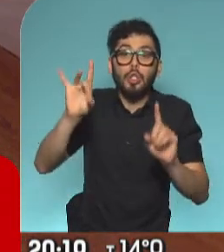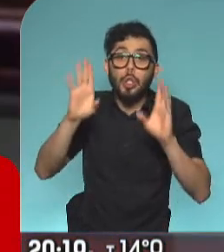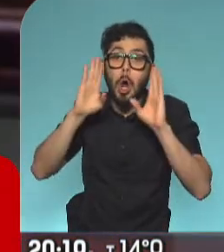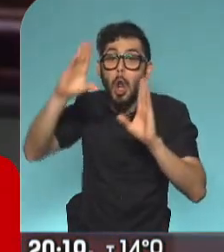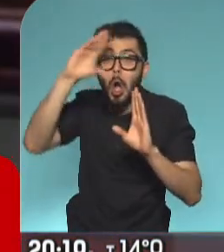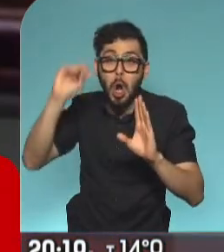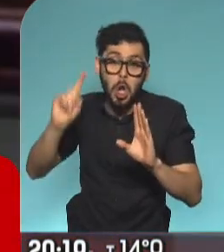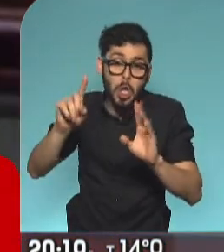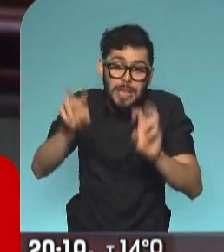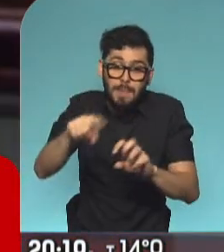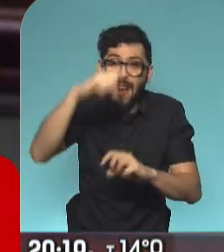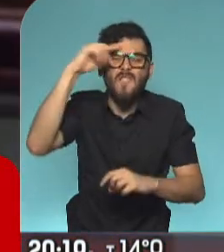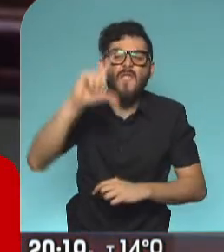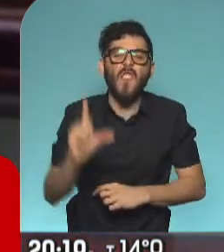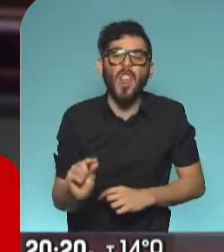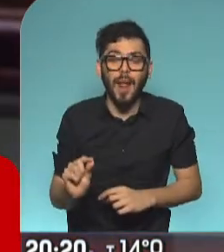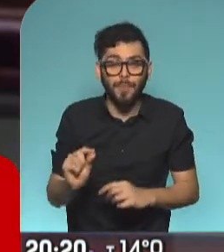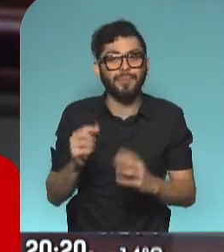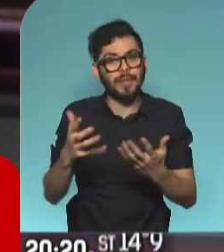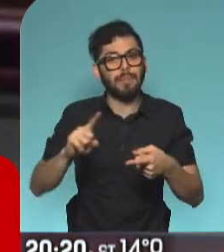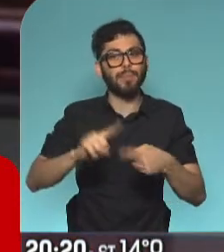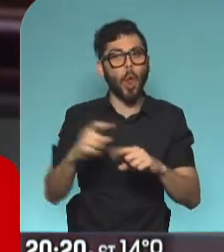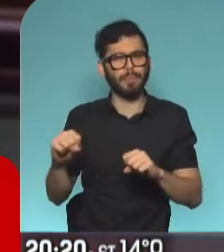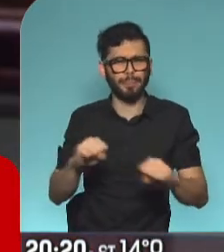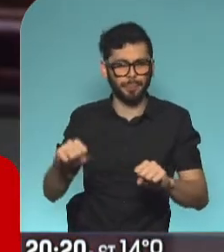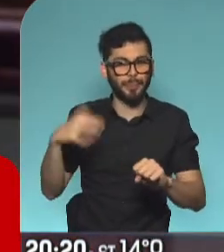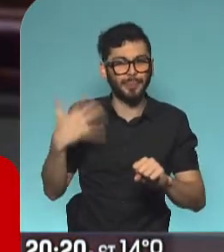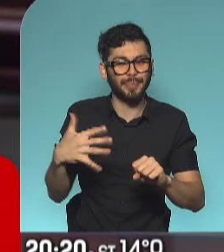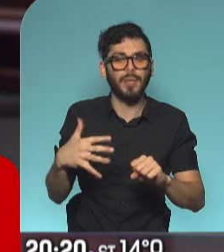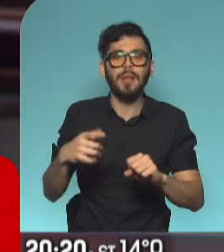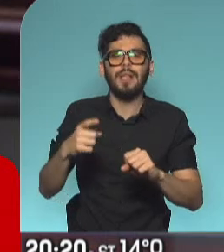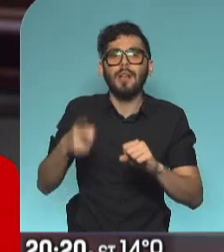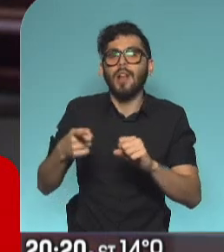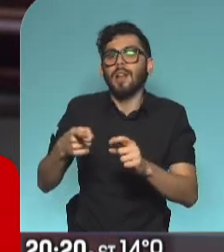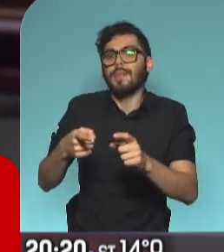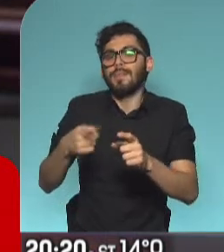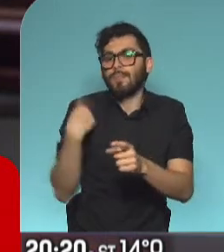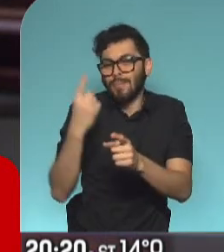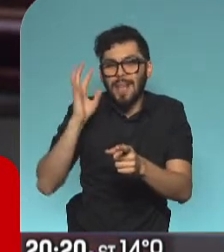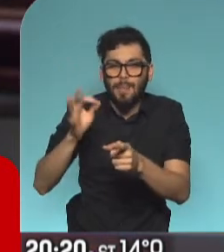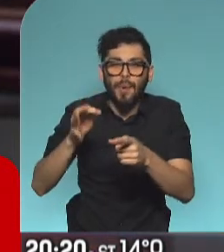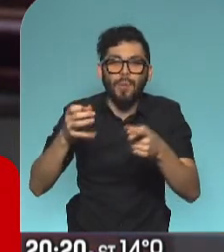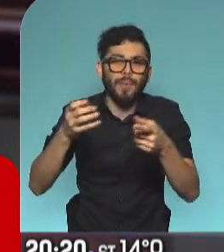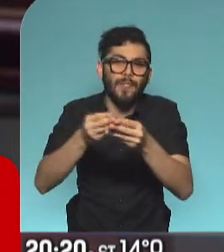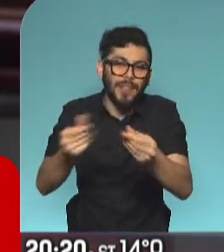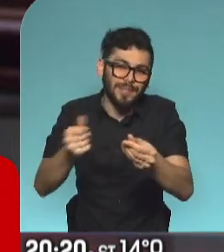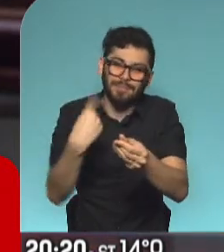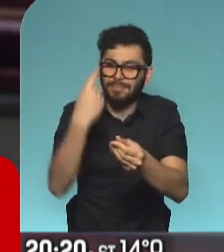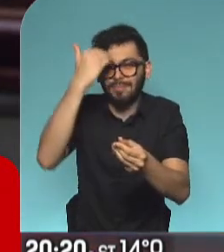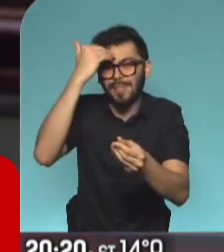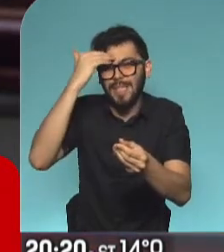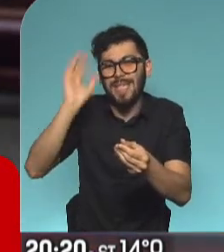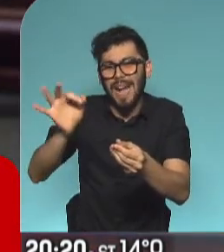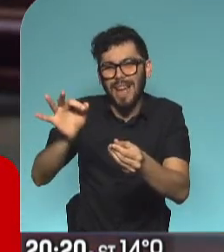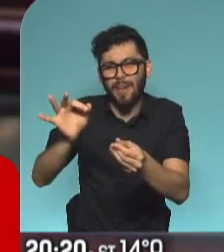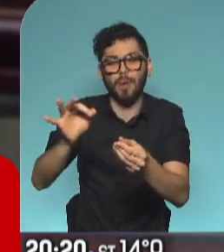me parece que también en términos políticos lo que vimos en la sesión de hoy, que era, ya te decía, tenía un final anunciado, fue este cruce nuevamente, tal